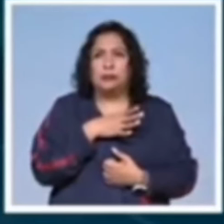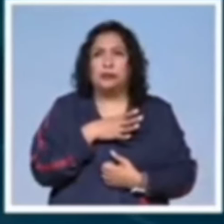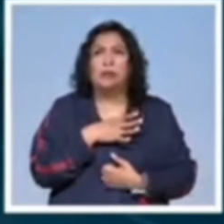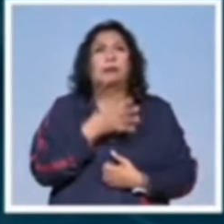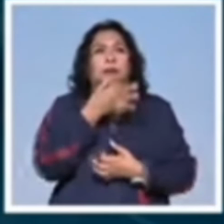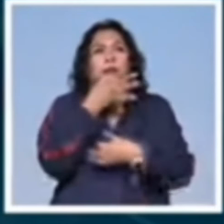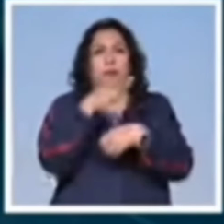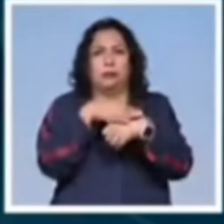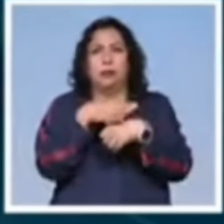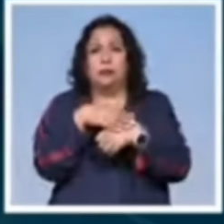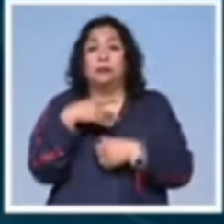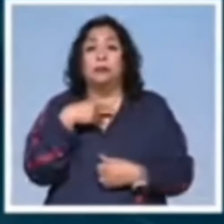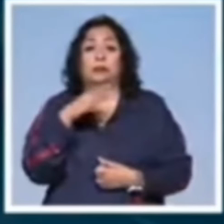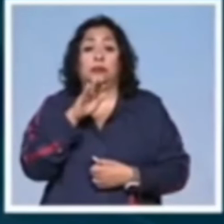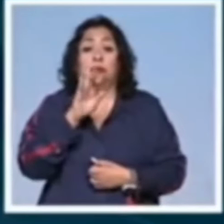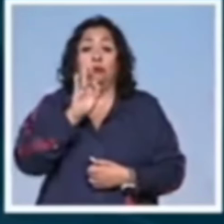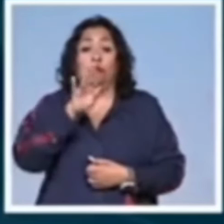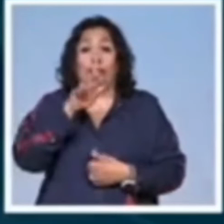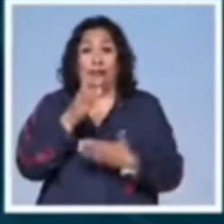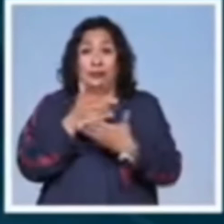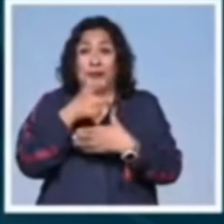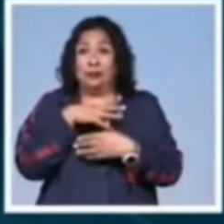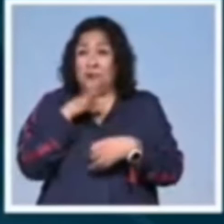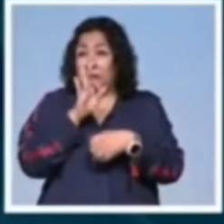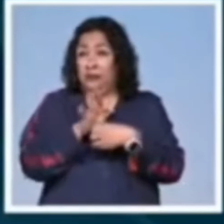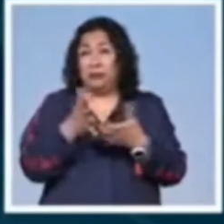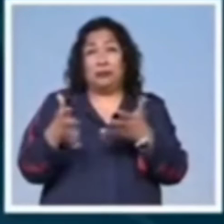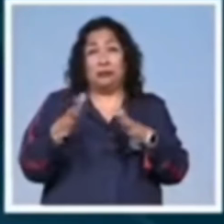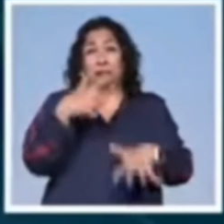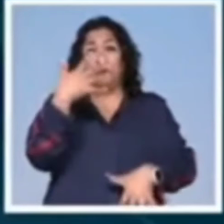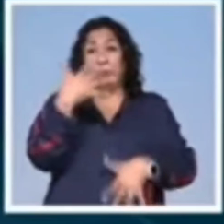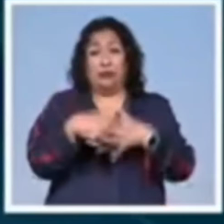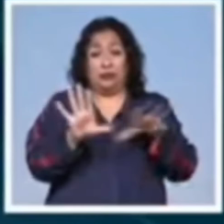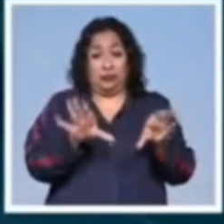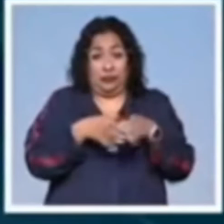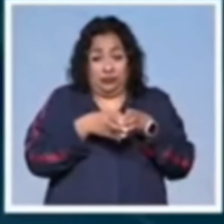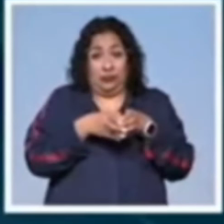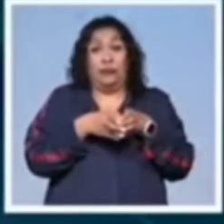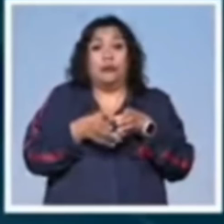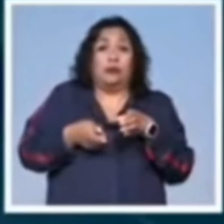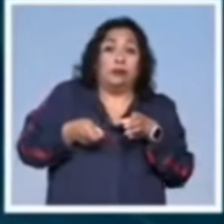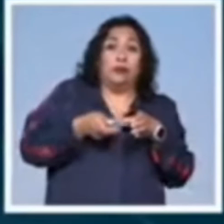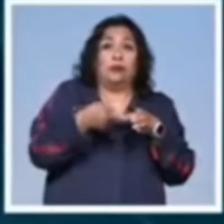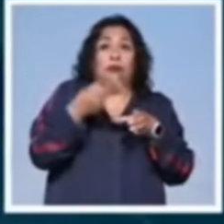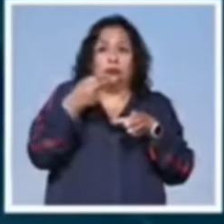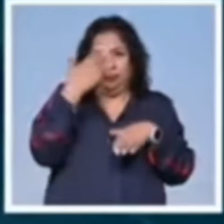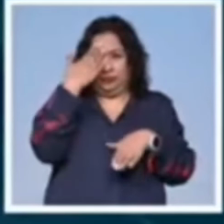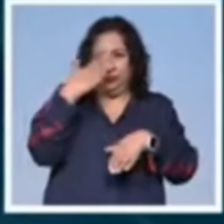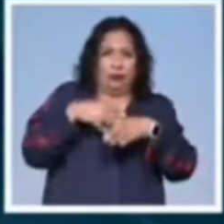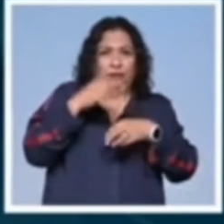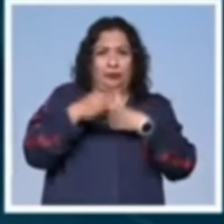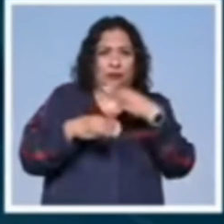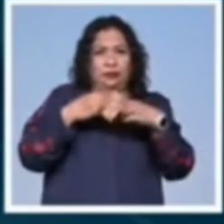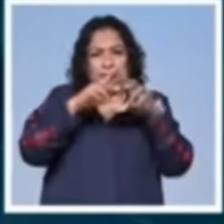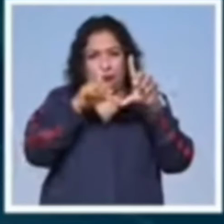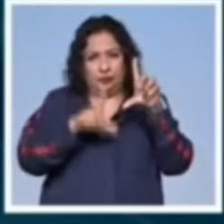a anunciar. La Fonoteca Nacional resguarda cerca ya de 15 colecciones que han sido nombradas Memoria del Mundo